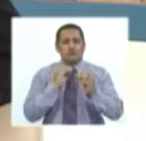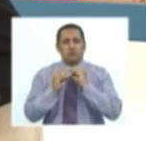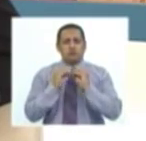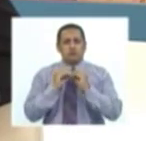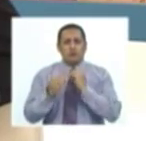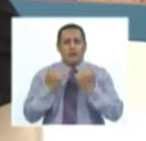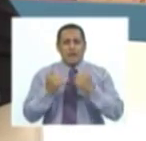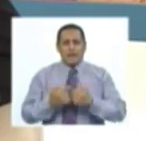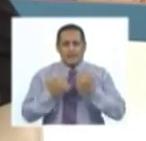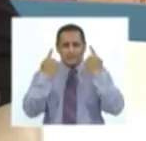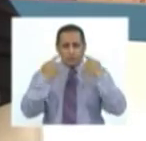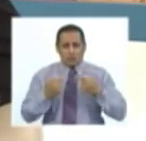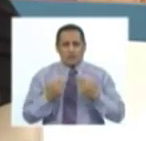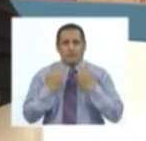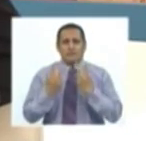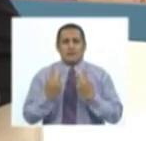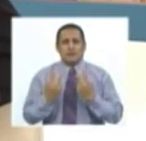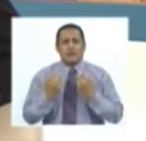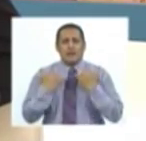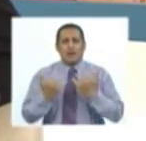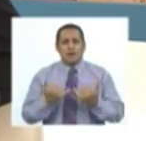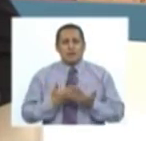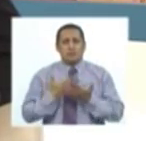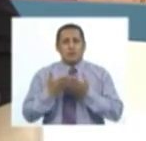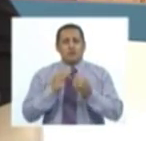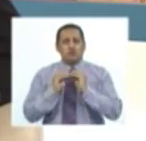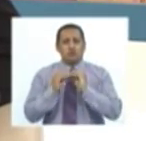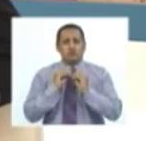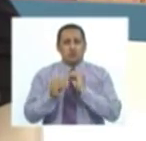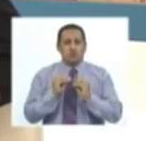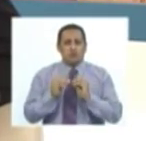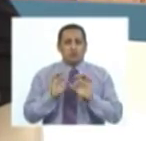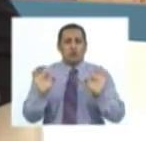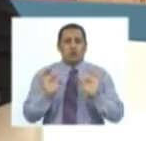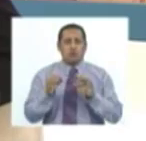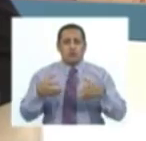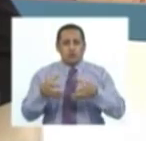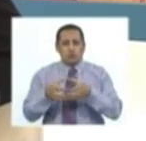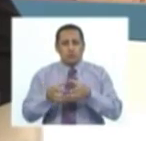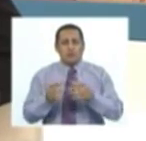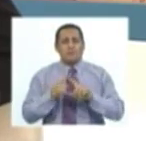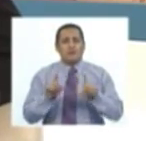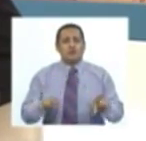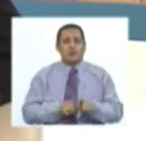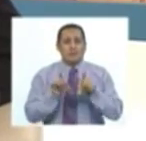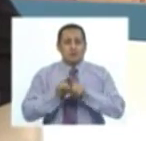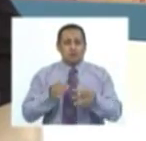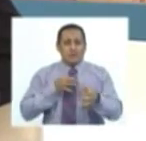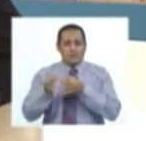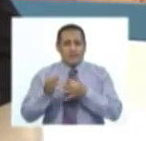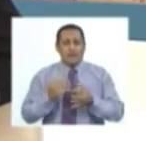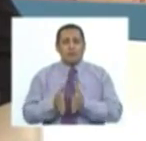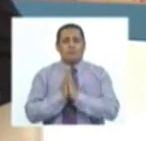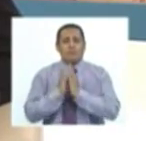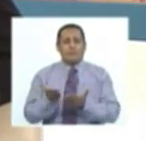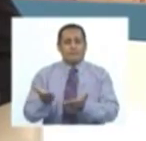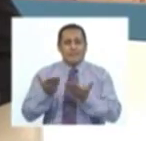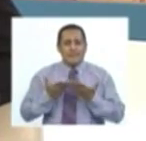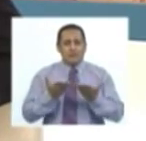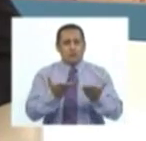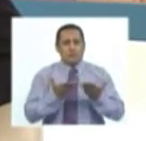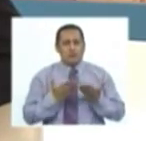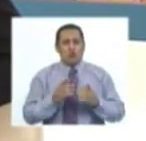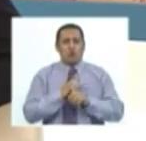a este tipo de composiciones, de organismos. Pero además nos dice que debe haber una convocatoria si va a haber